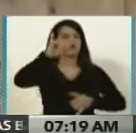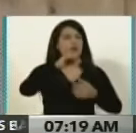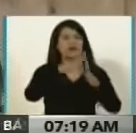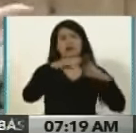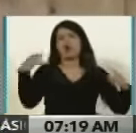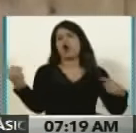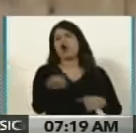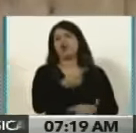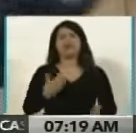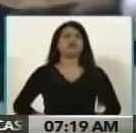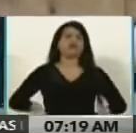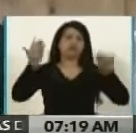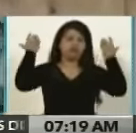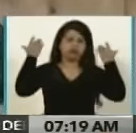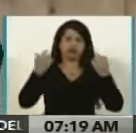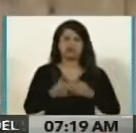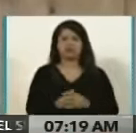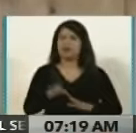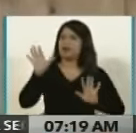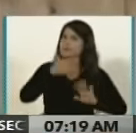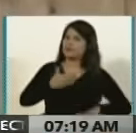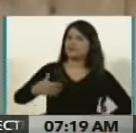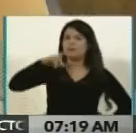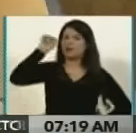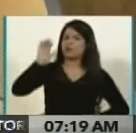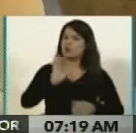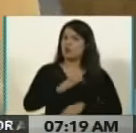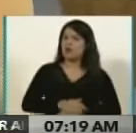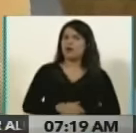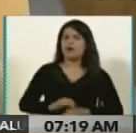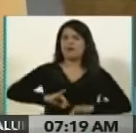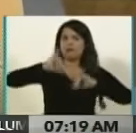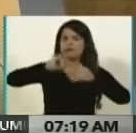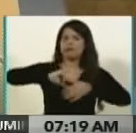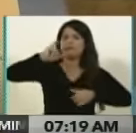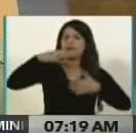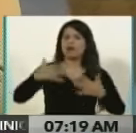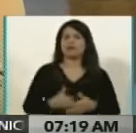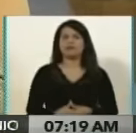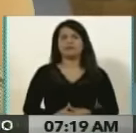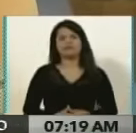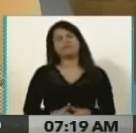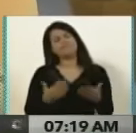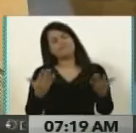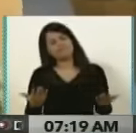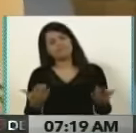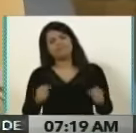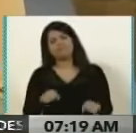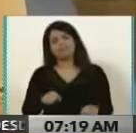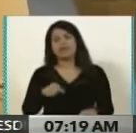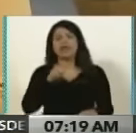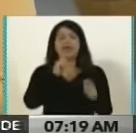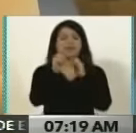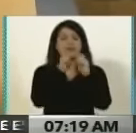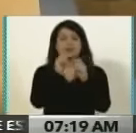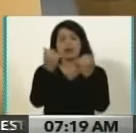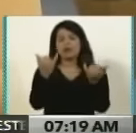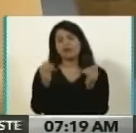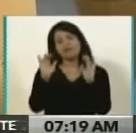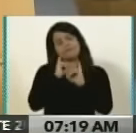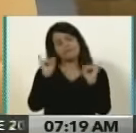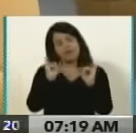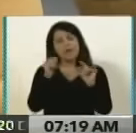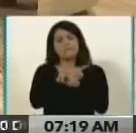de lo otro. Entonces, ¿qué bríos tiene el presidente subiendo el sueldo? Todos los efectos secundarios, pero ahora tenemos que despedir la entrevista en este momento,